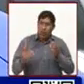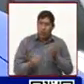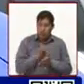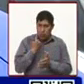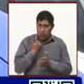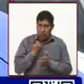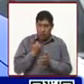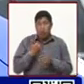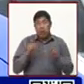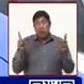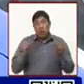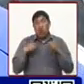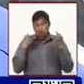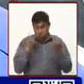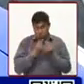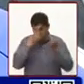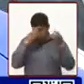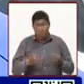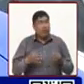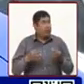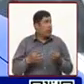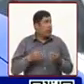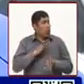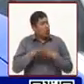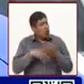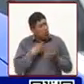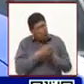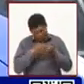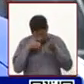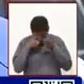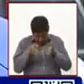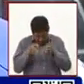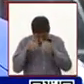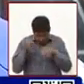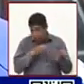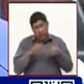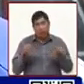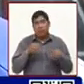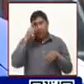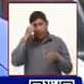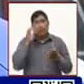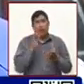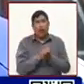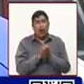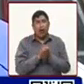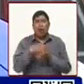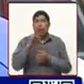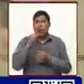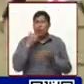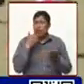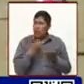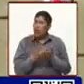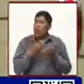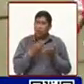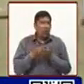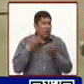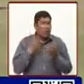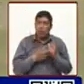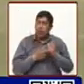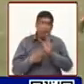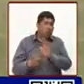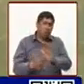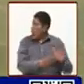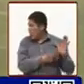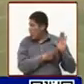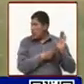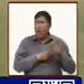grupo decidido. Creo que si todos nos enfocamos en lo que tenemos que hacer, yo creo que sí vamos a lograr hacer una buena representación.